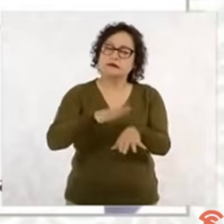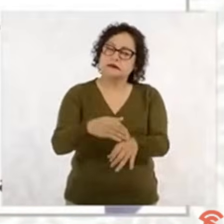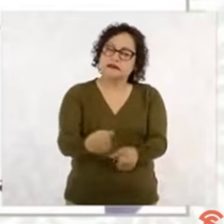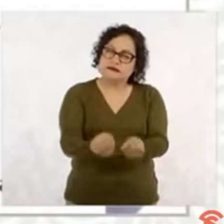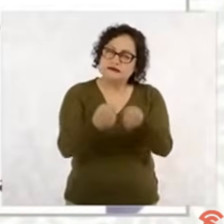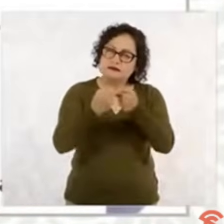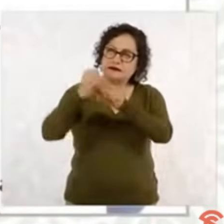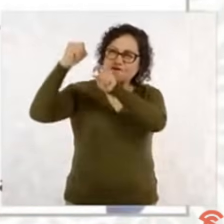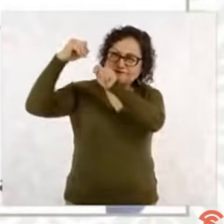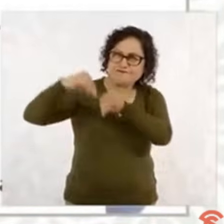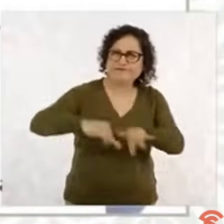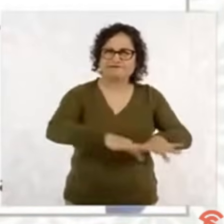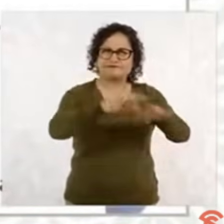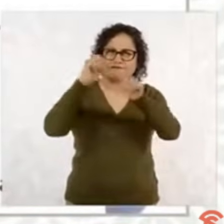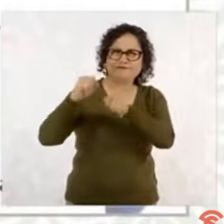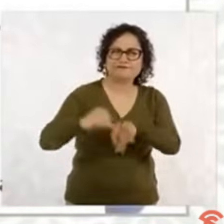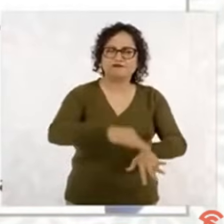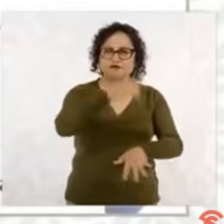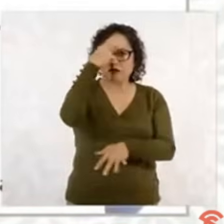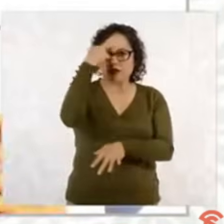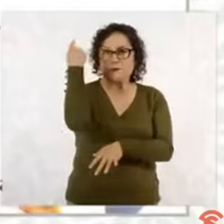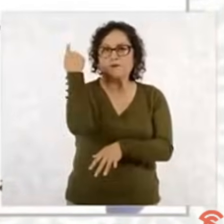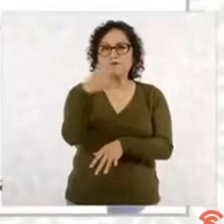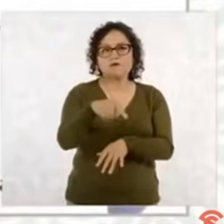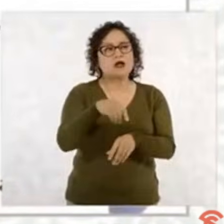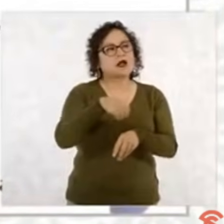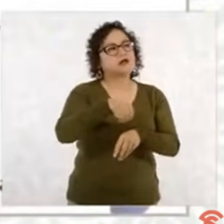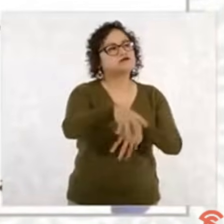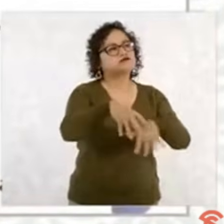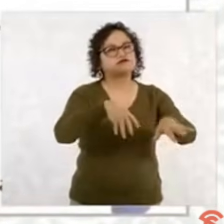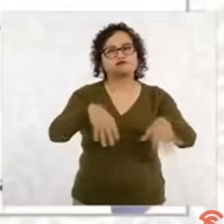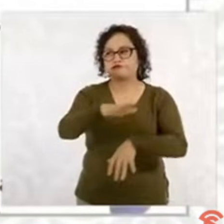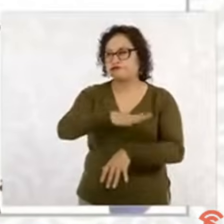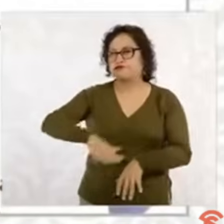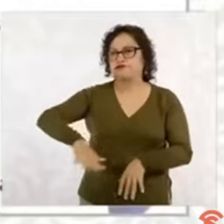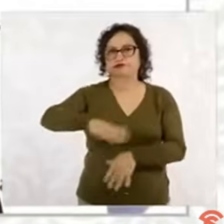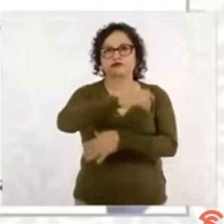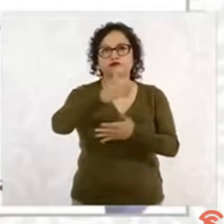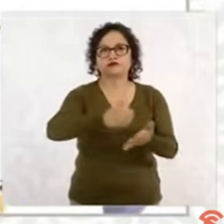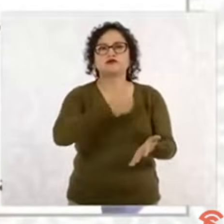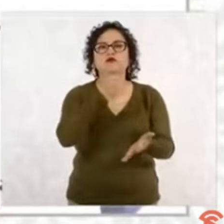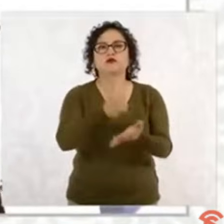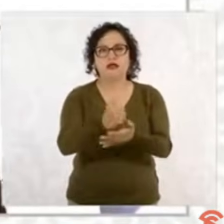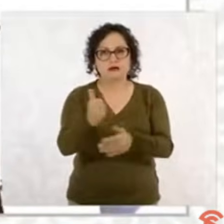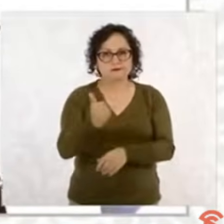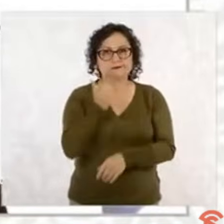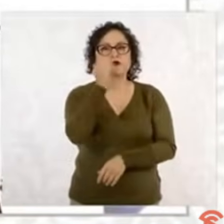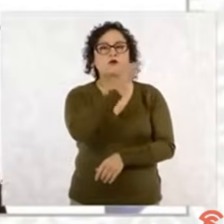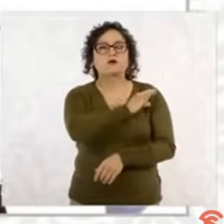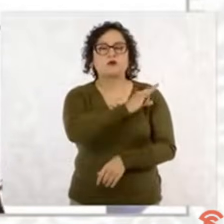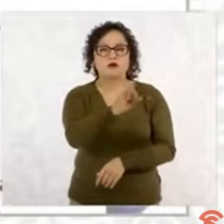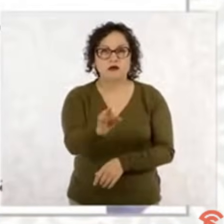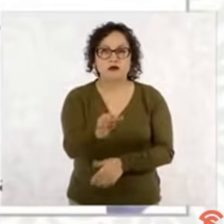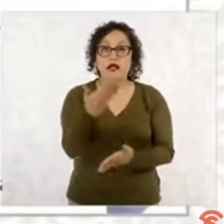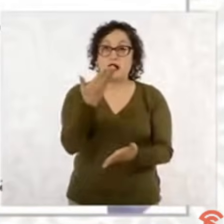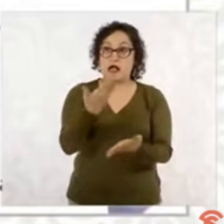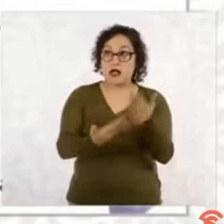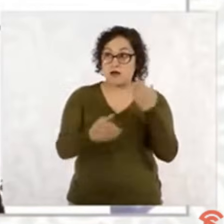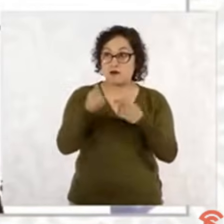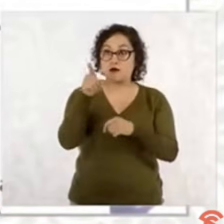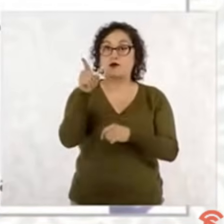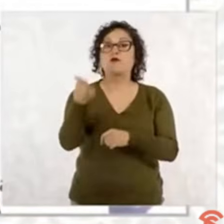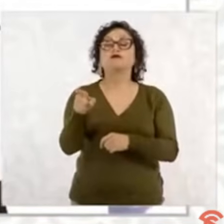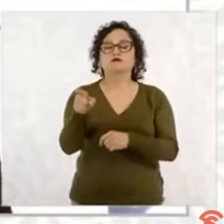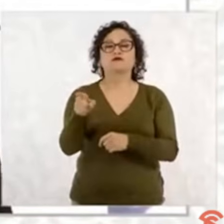cantidades necesarias para poder suministrar de forma adecuada a esta zona. Y con esta obra que se ha autorizado a través